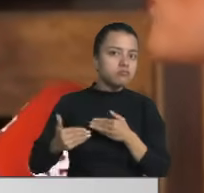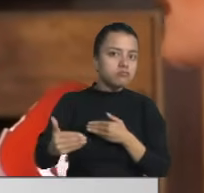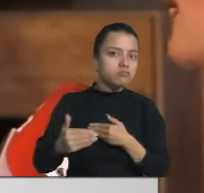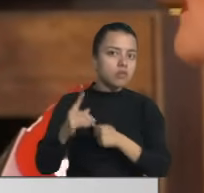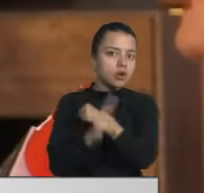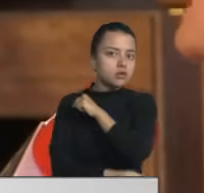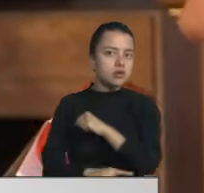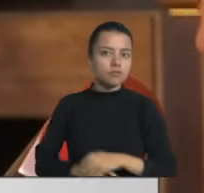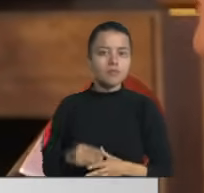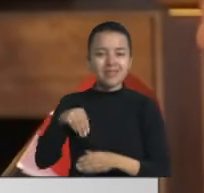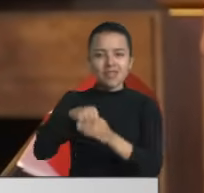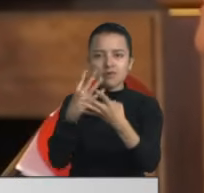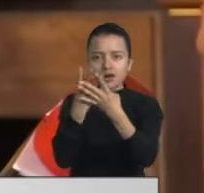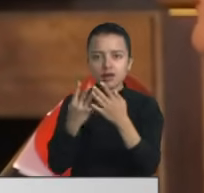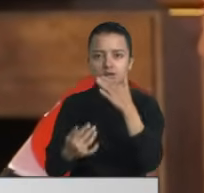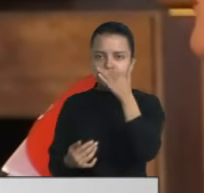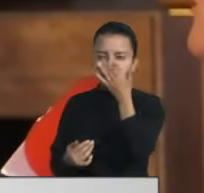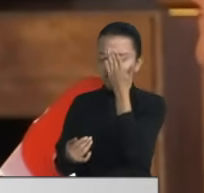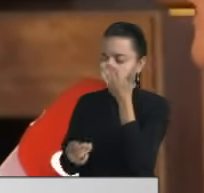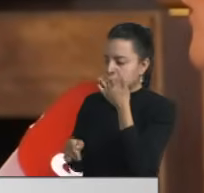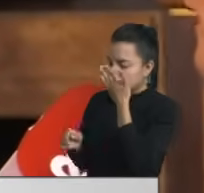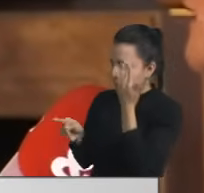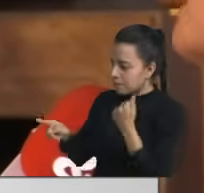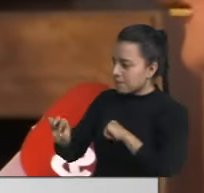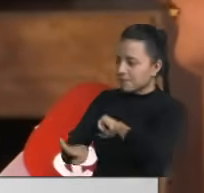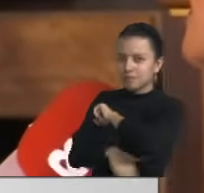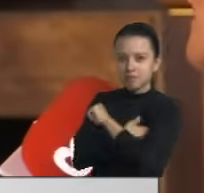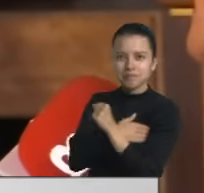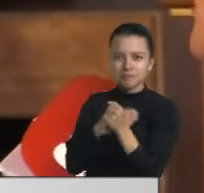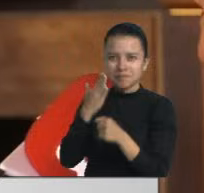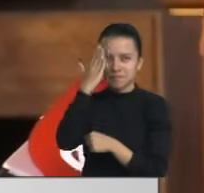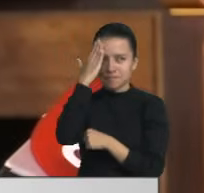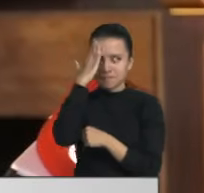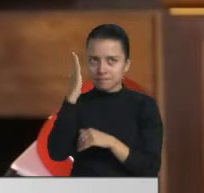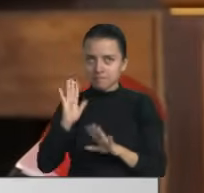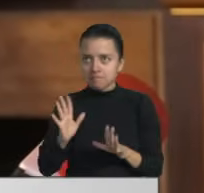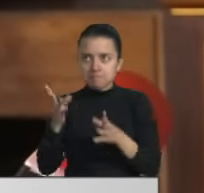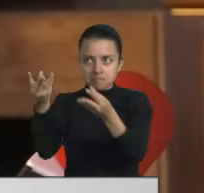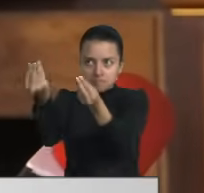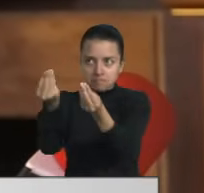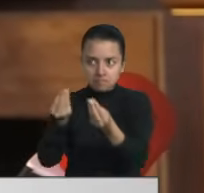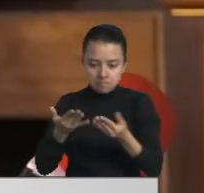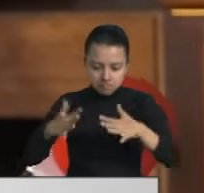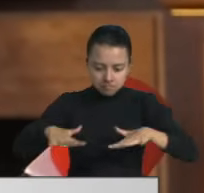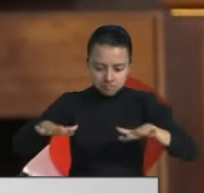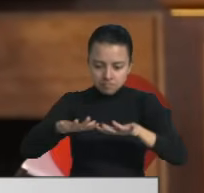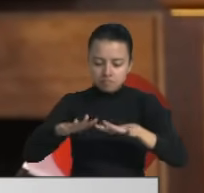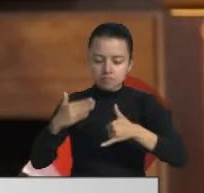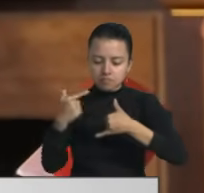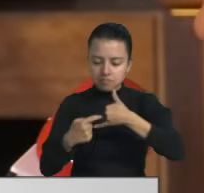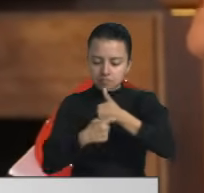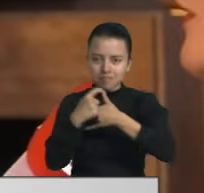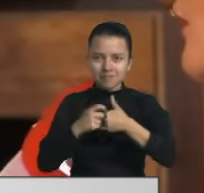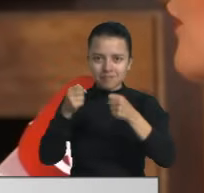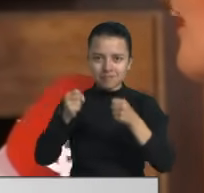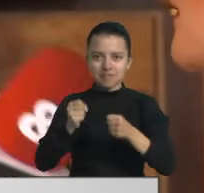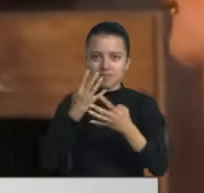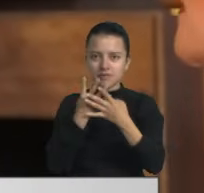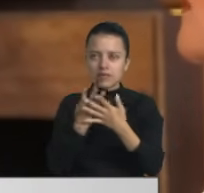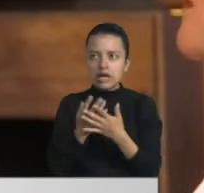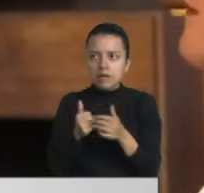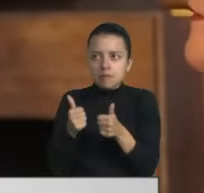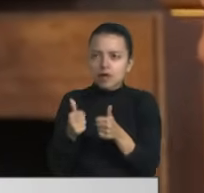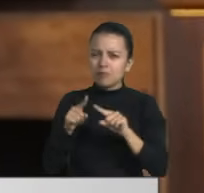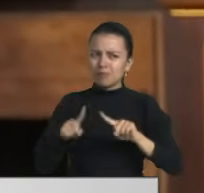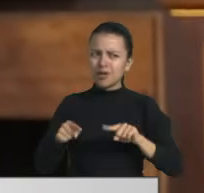Ministro, Colombia está en la disposición de recibir los presos, pero es bien sabido el hacinamiento que tenemos en los centros carcelarios del país. Si llegan más, ¿en dónde los van a